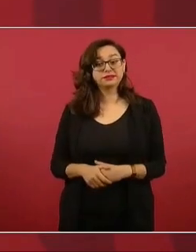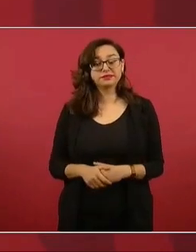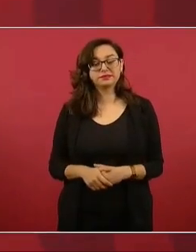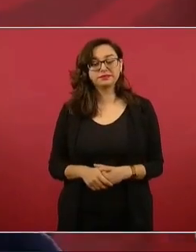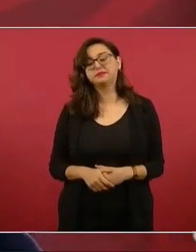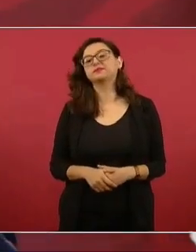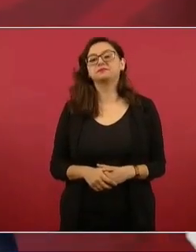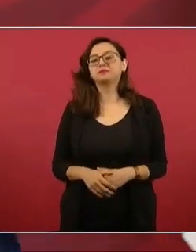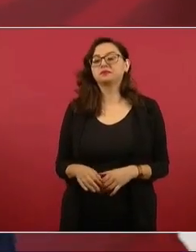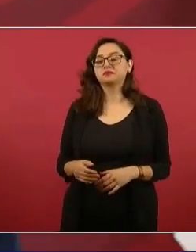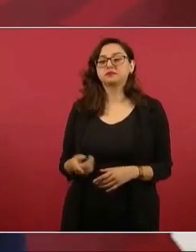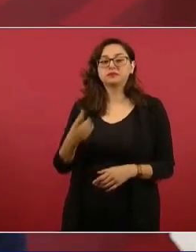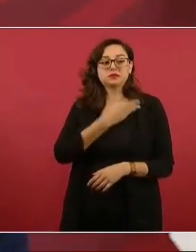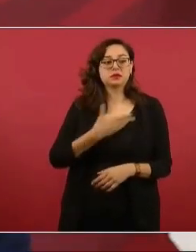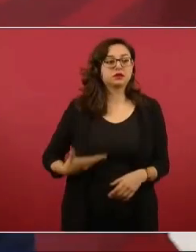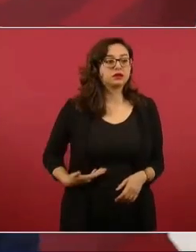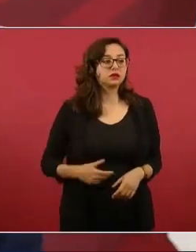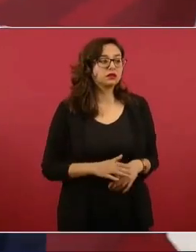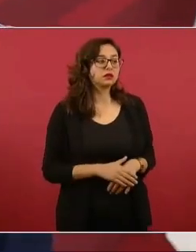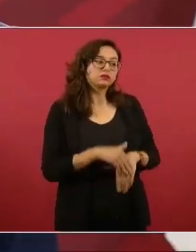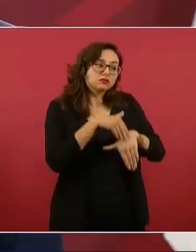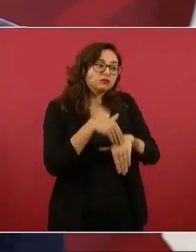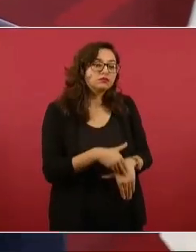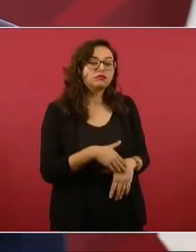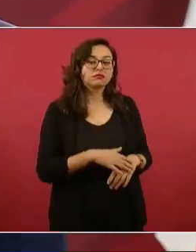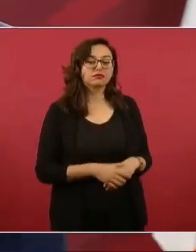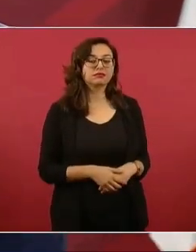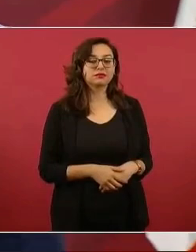Y ellos mandaban.